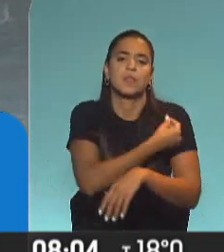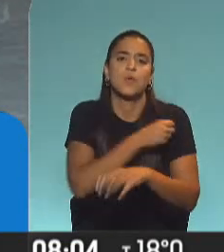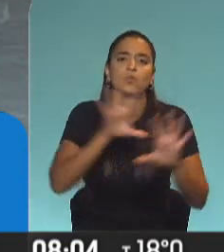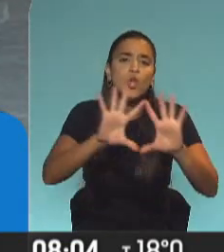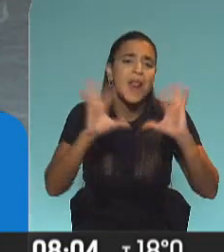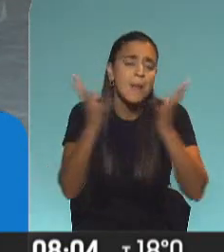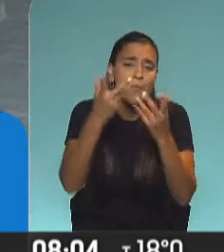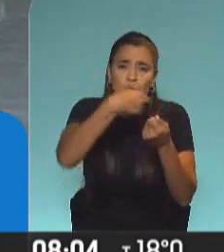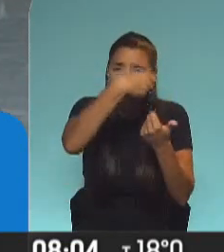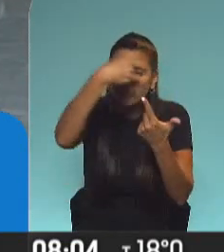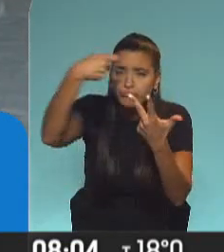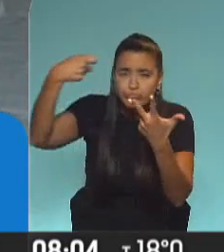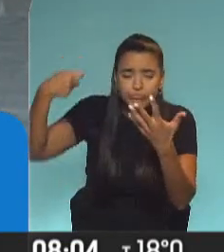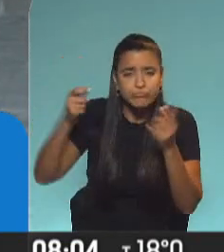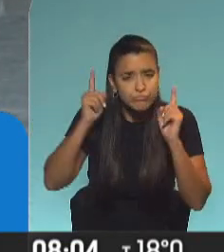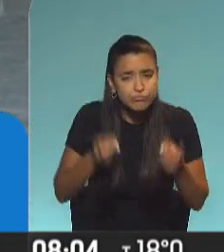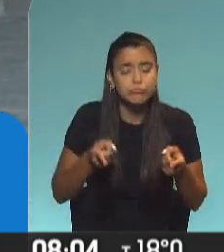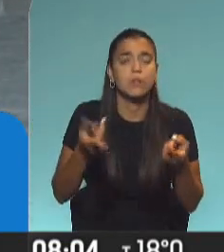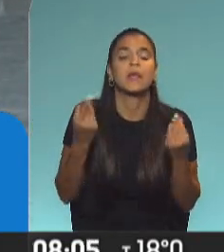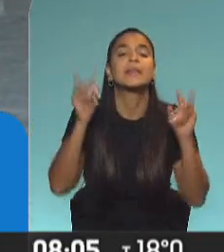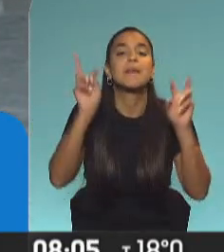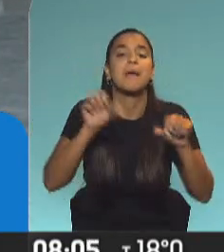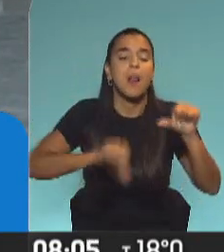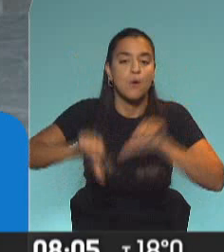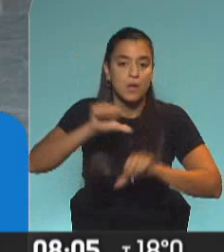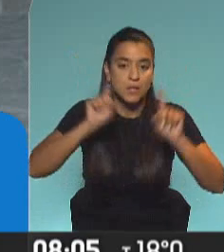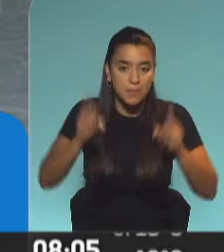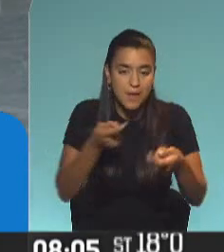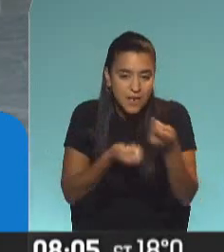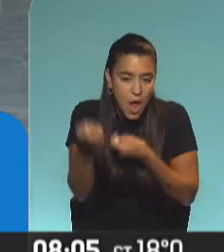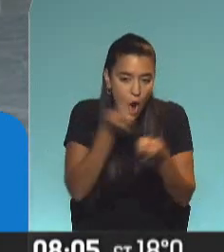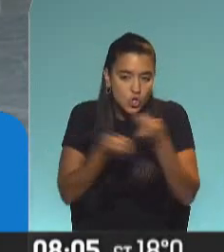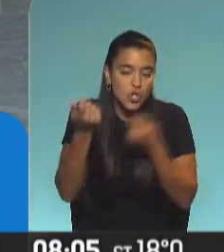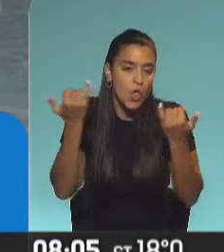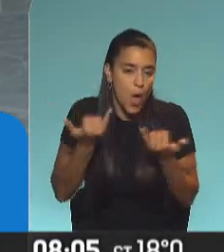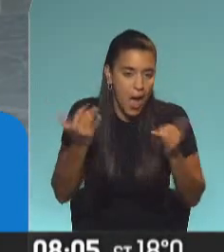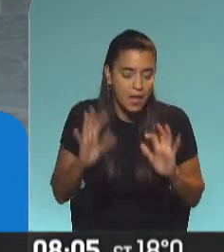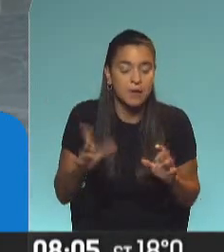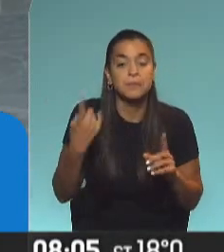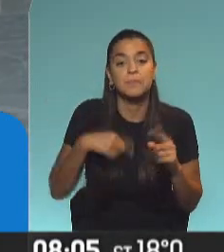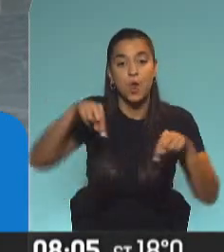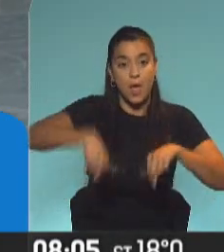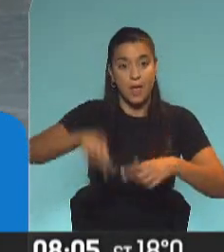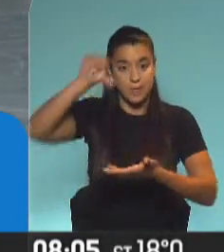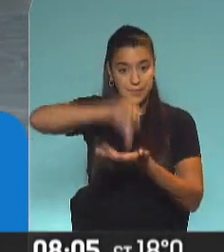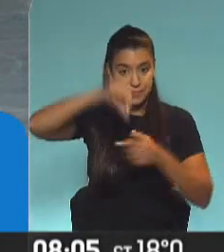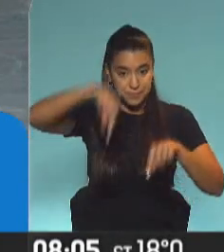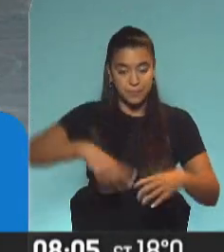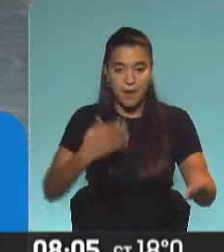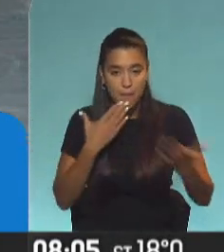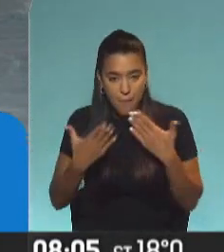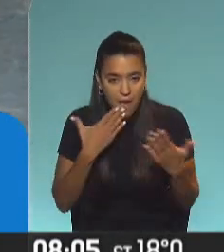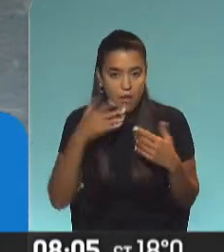planeta. Estamos hablando de eso precisamente y el tema de los laboratorios y también los negociados que hay detrás. Pero viniendo a nuestro país y hablando,